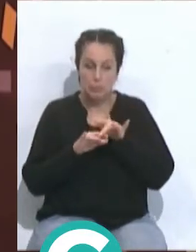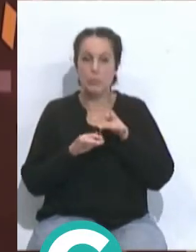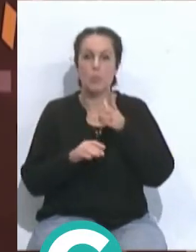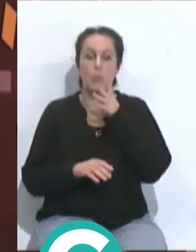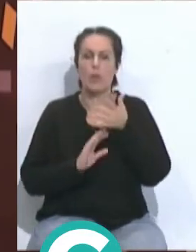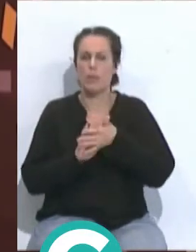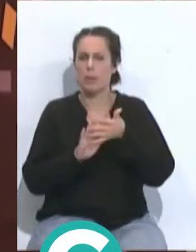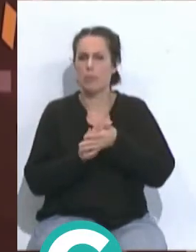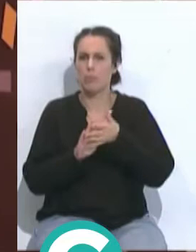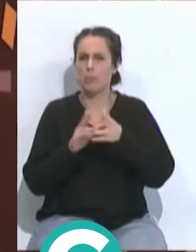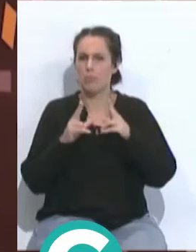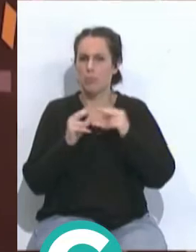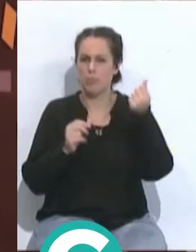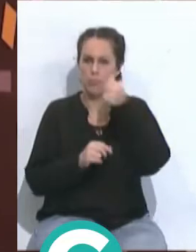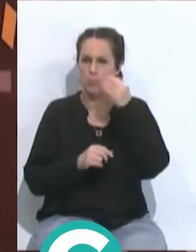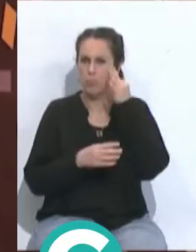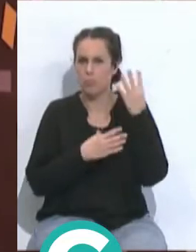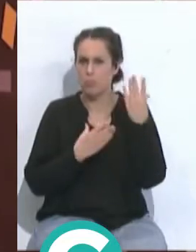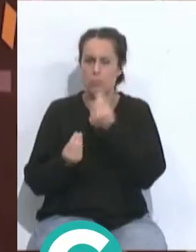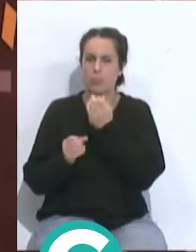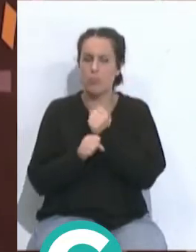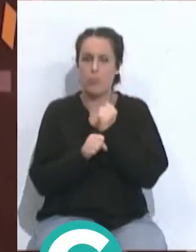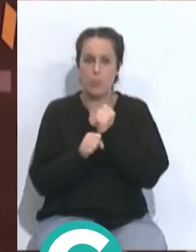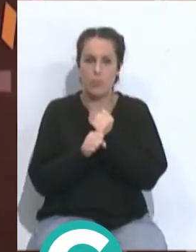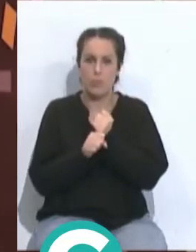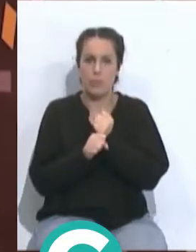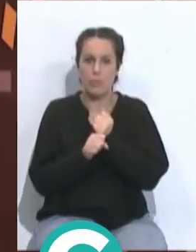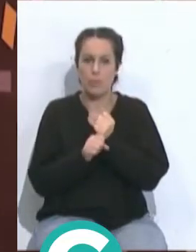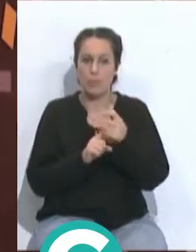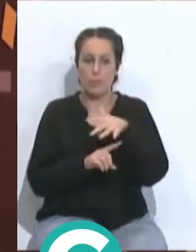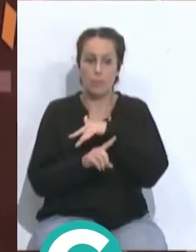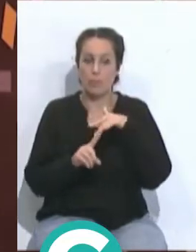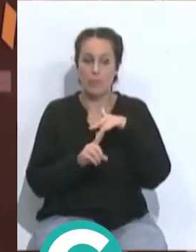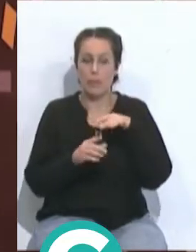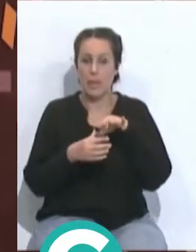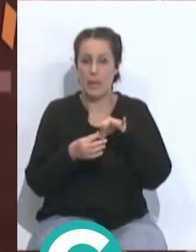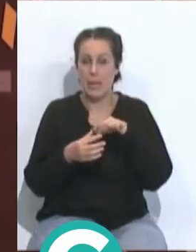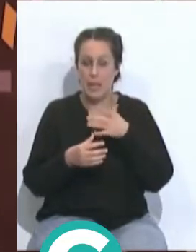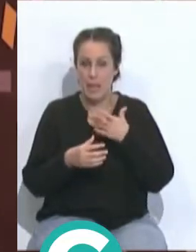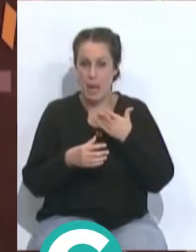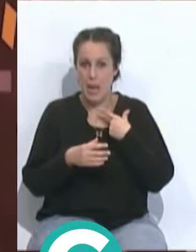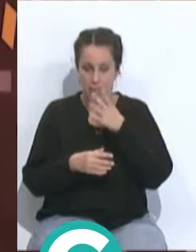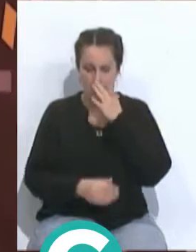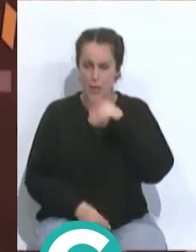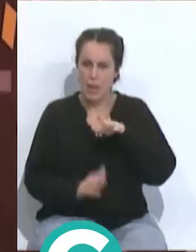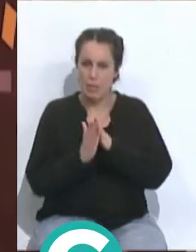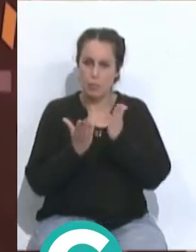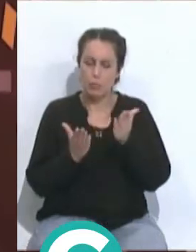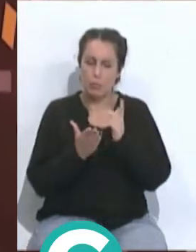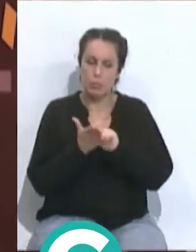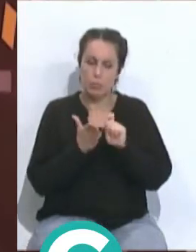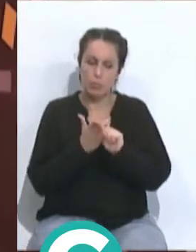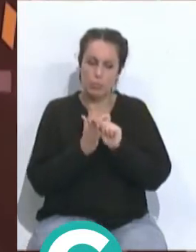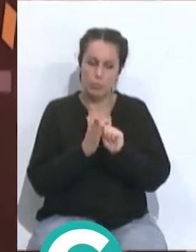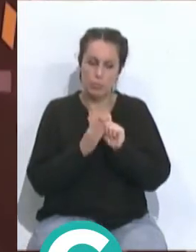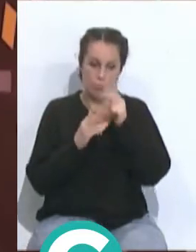hablar de muchos universitarios, universitarias que hacen sus trabajos en torno al carnaval, pero también de libros que han visto la luz a